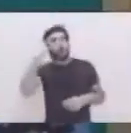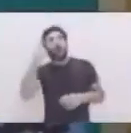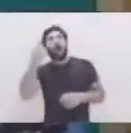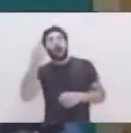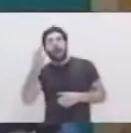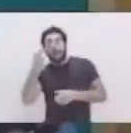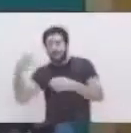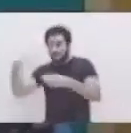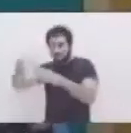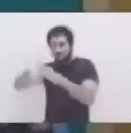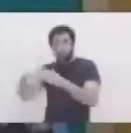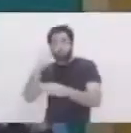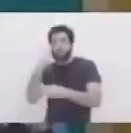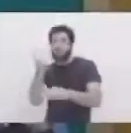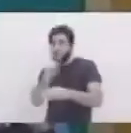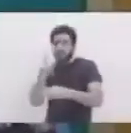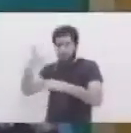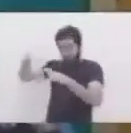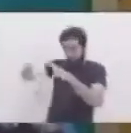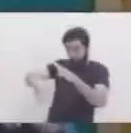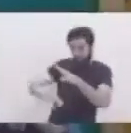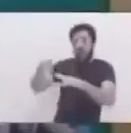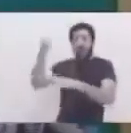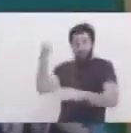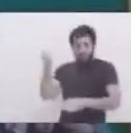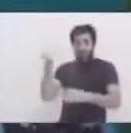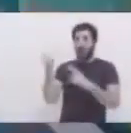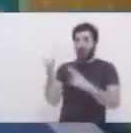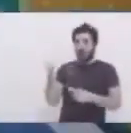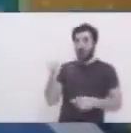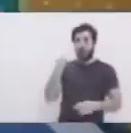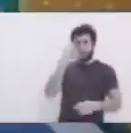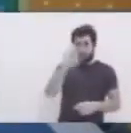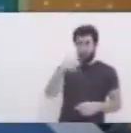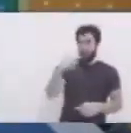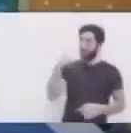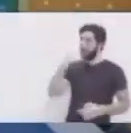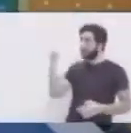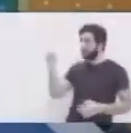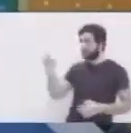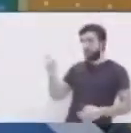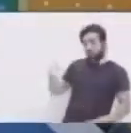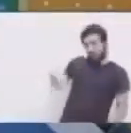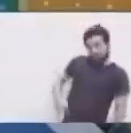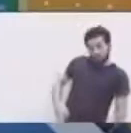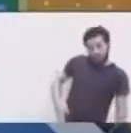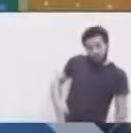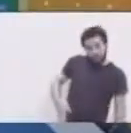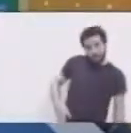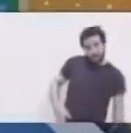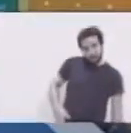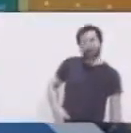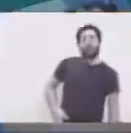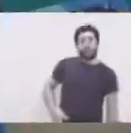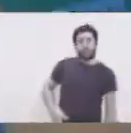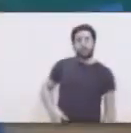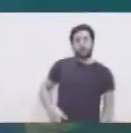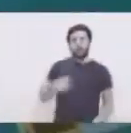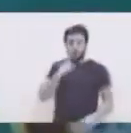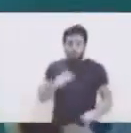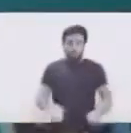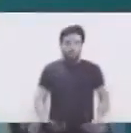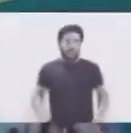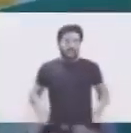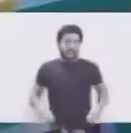¿Qué vamos a hacer entonces? Vamos a colocar nuestra mano adentro de nuestra bolsa. Puede ser la bolsa del pantalón, de lo que